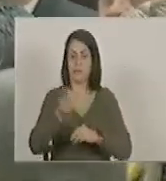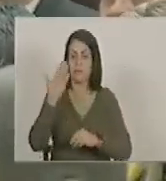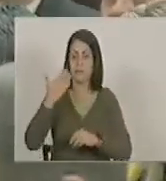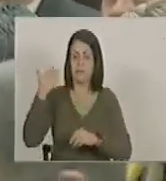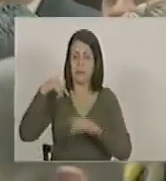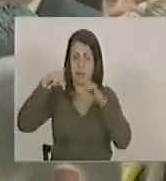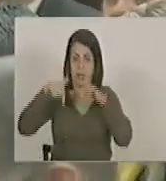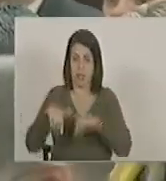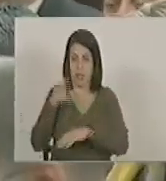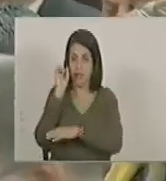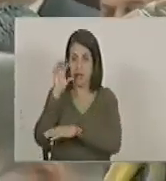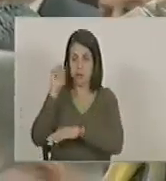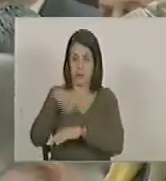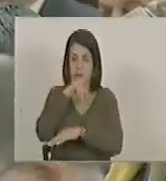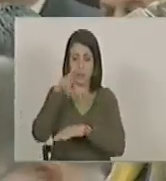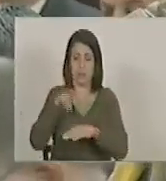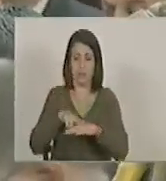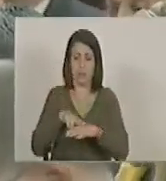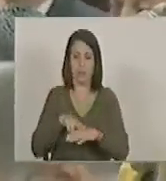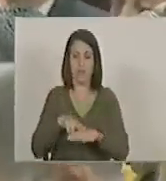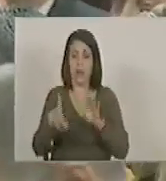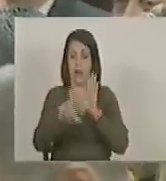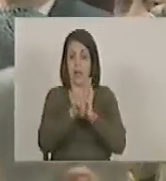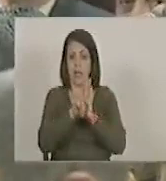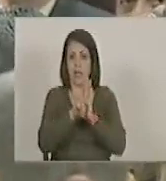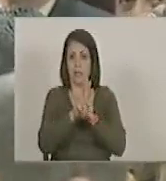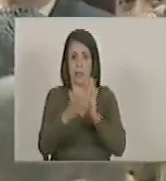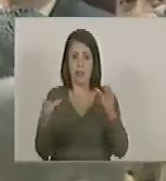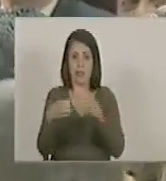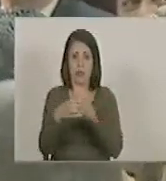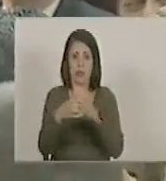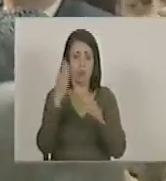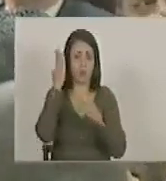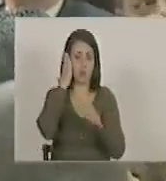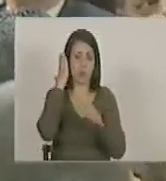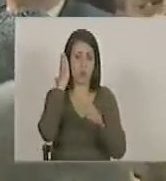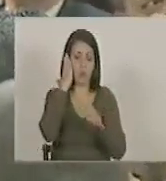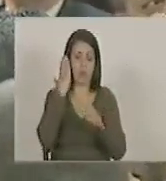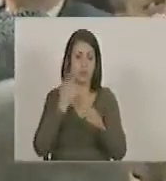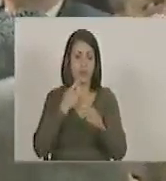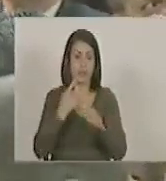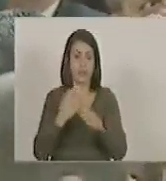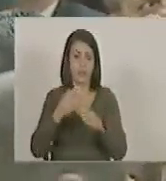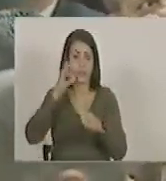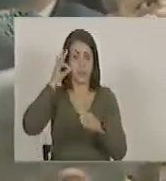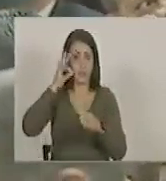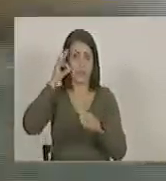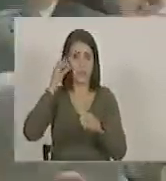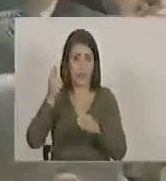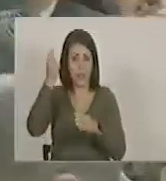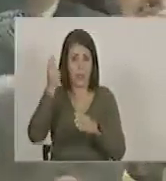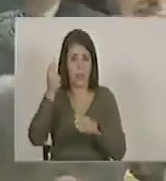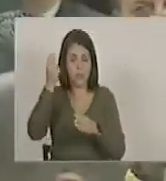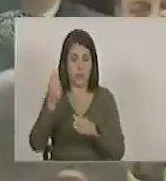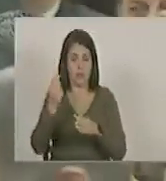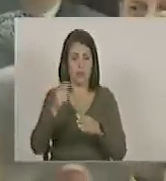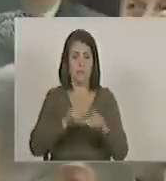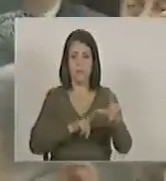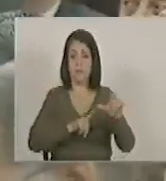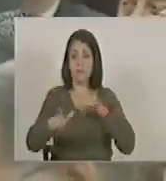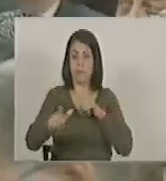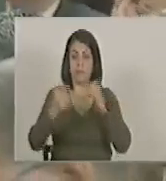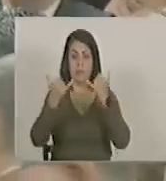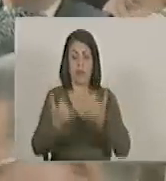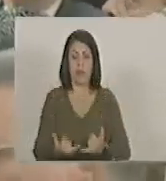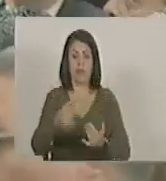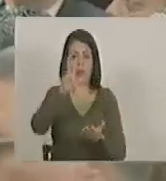desde este Parlamento, con una ley para este sector, que como bien decía el colega René, está lista ya